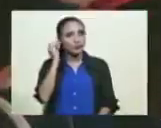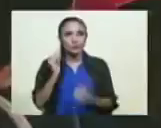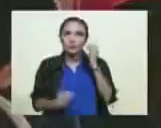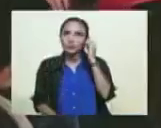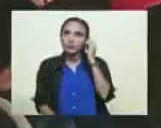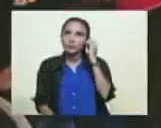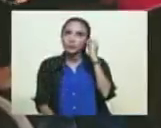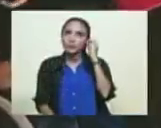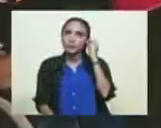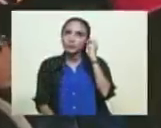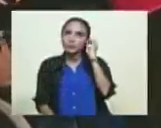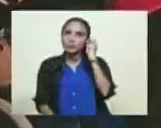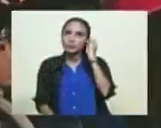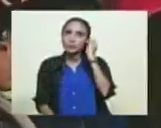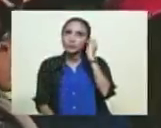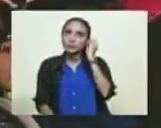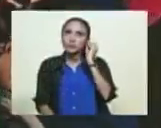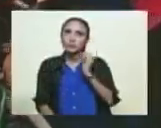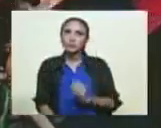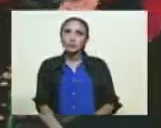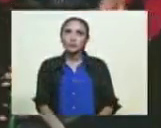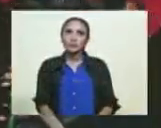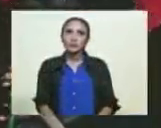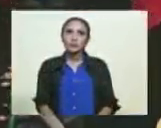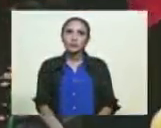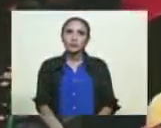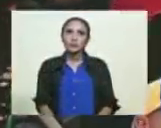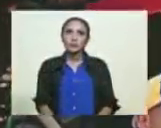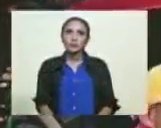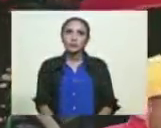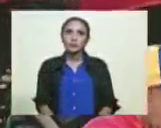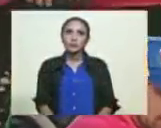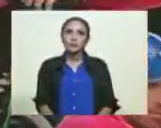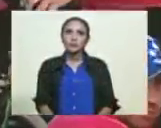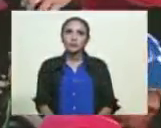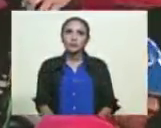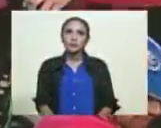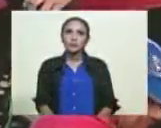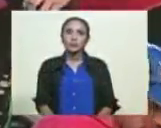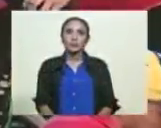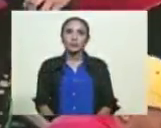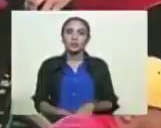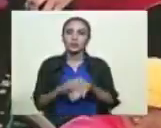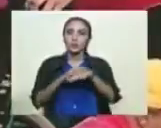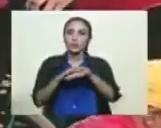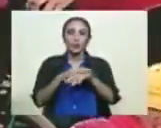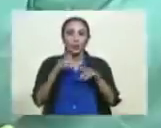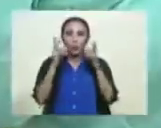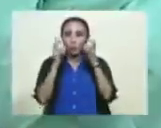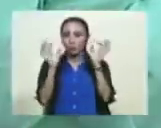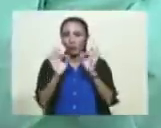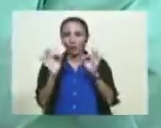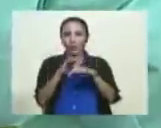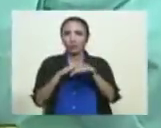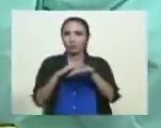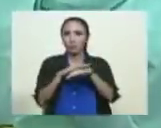Ya te vamos a atender, ¿oíste, nené? Que Dios te bendiga. Que Dios te bendiga.